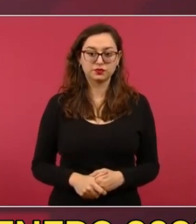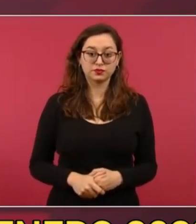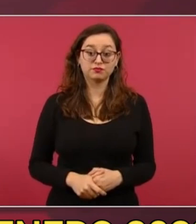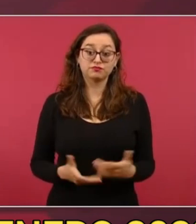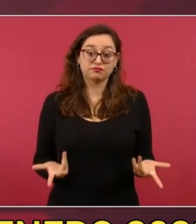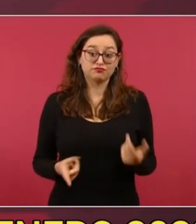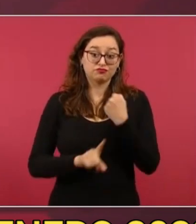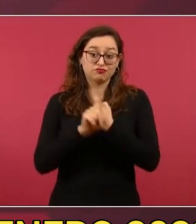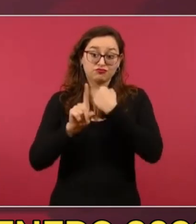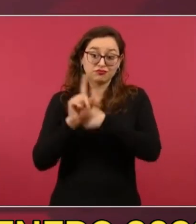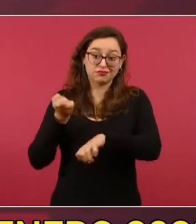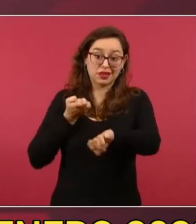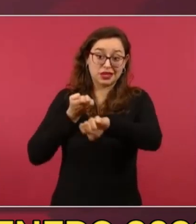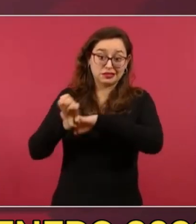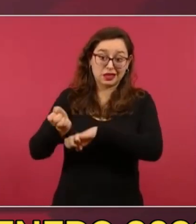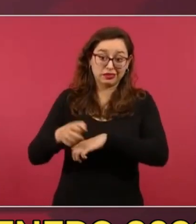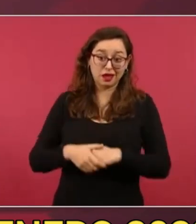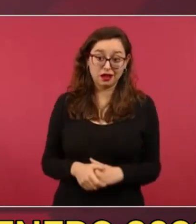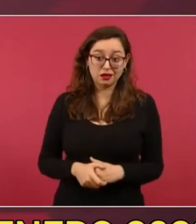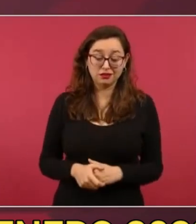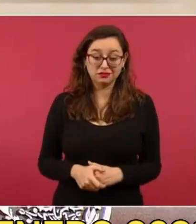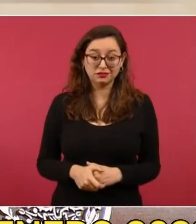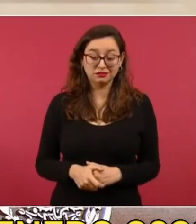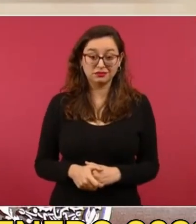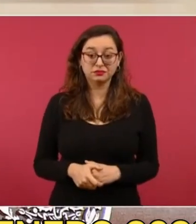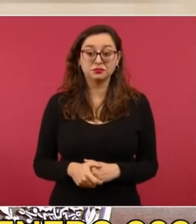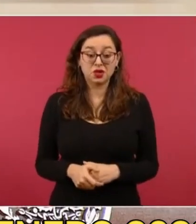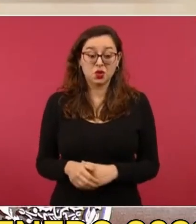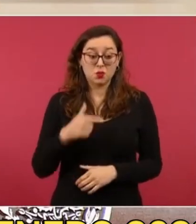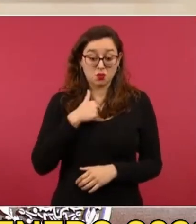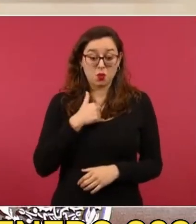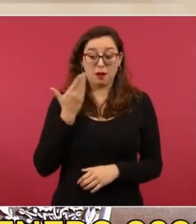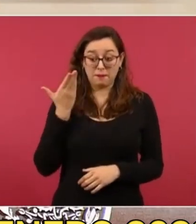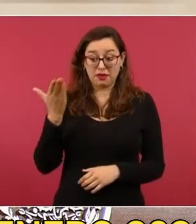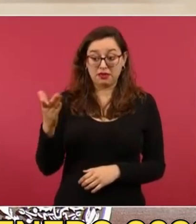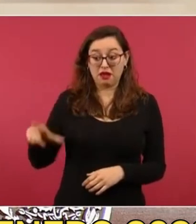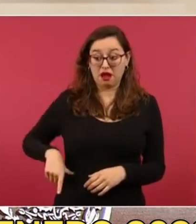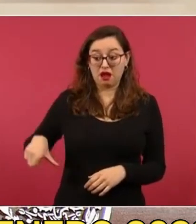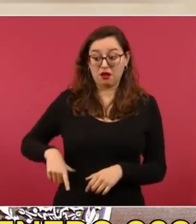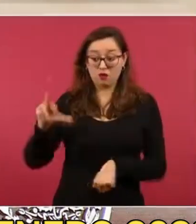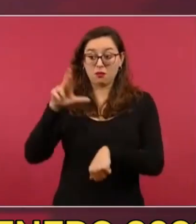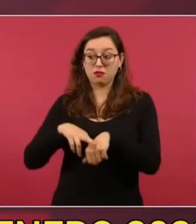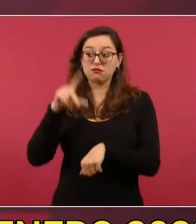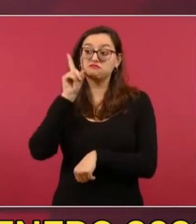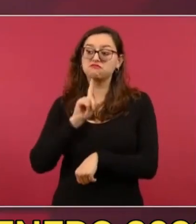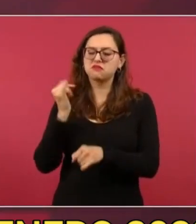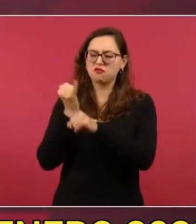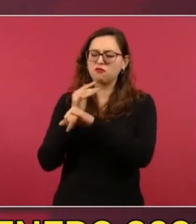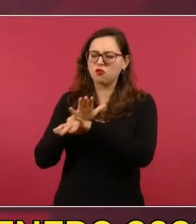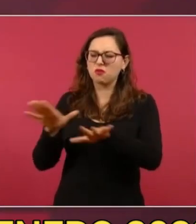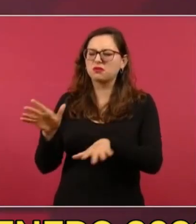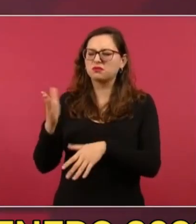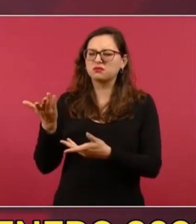del Estado. Si te parece, le vamos a pedir a la gobernadora que